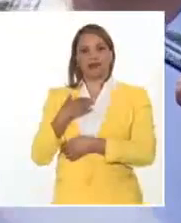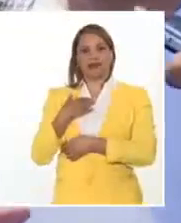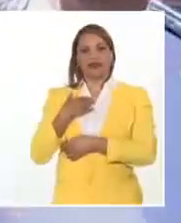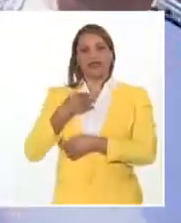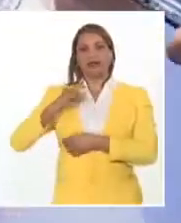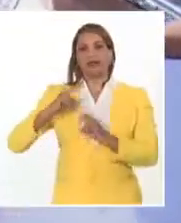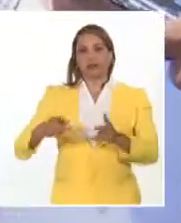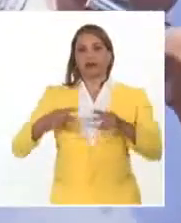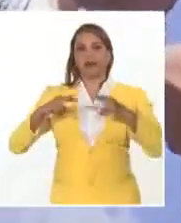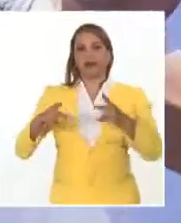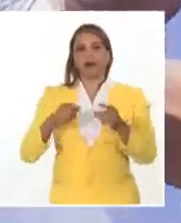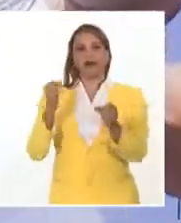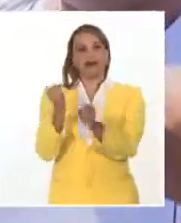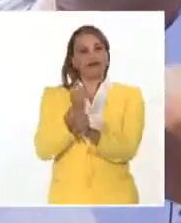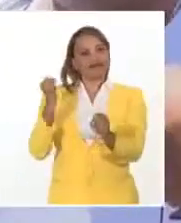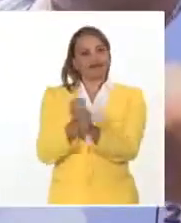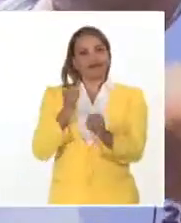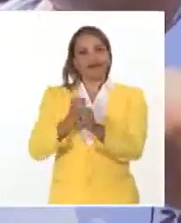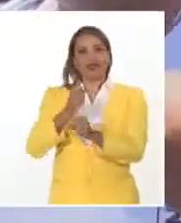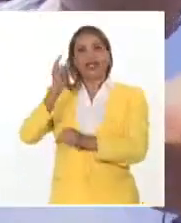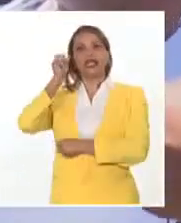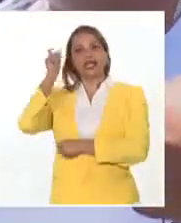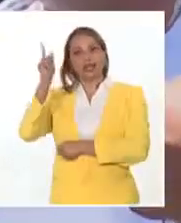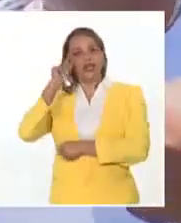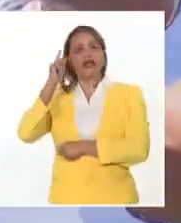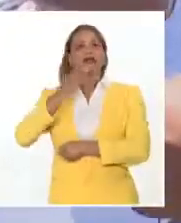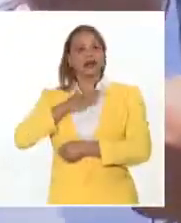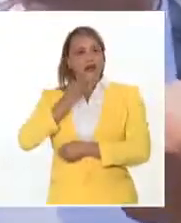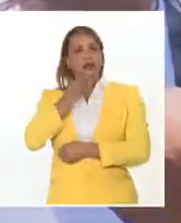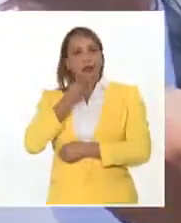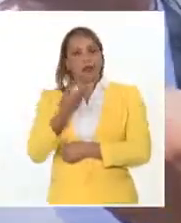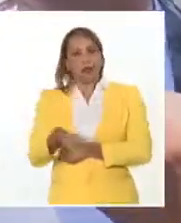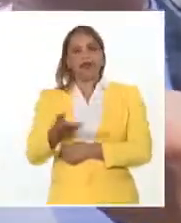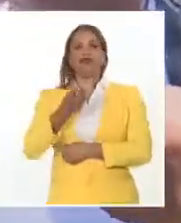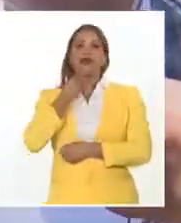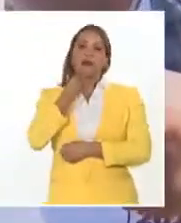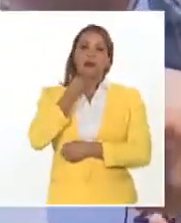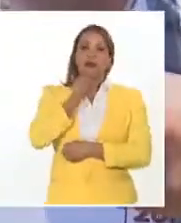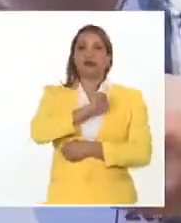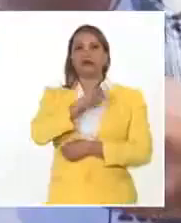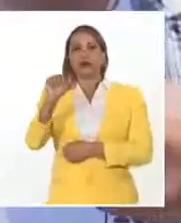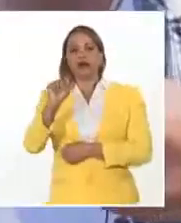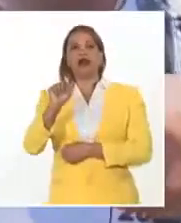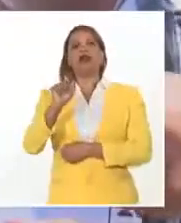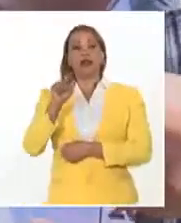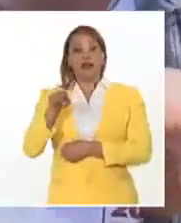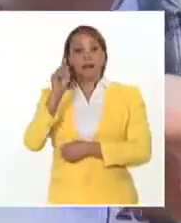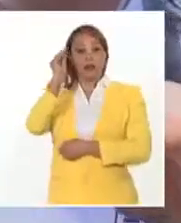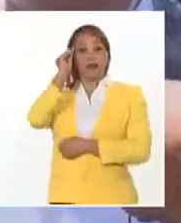constancia de tener la idea de que sí se puede y que se va a lograr y que se va a lograr y se va a lograr,